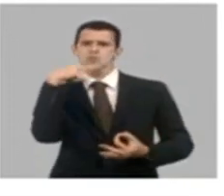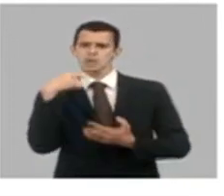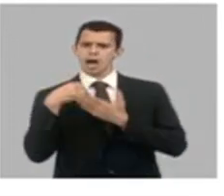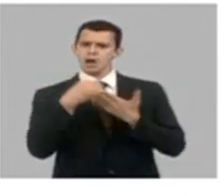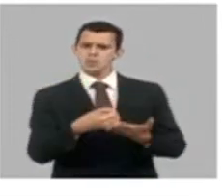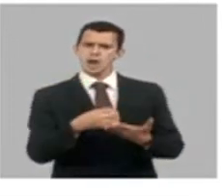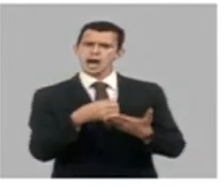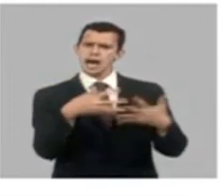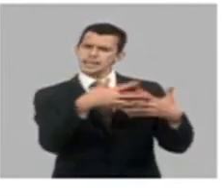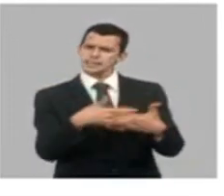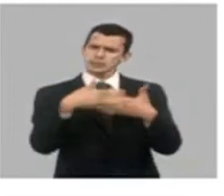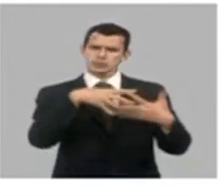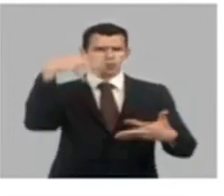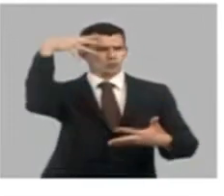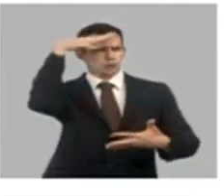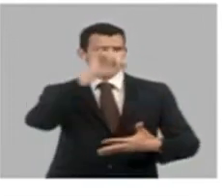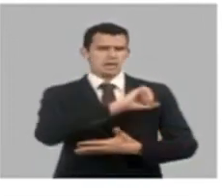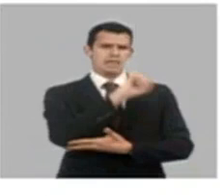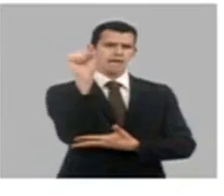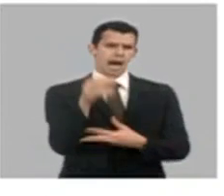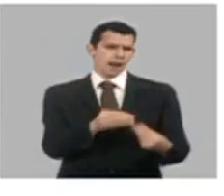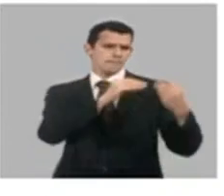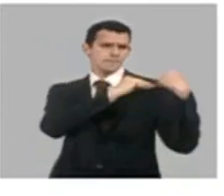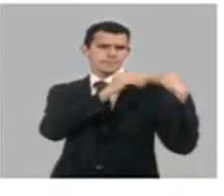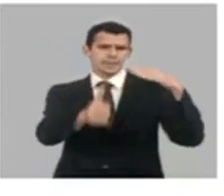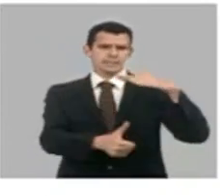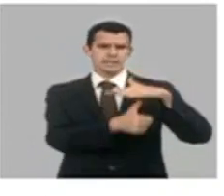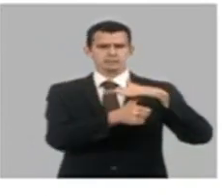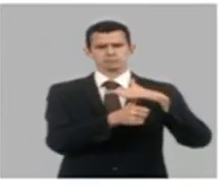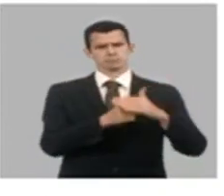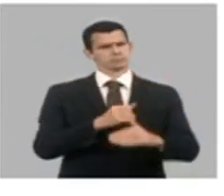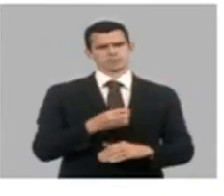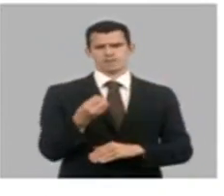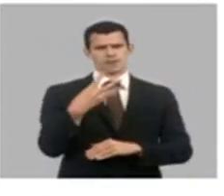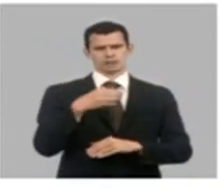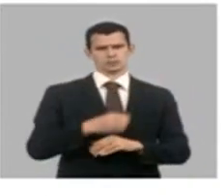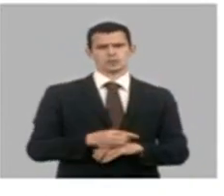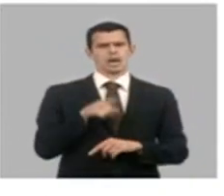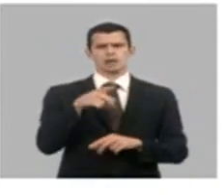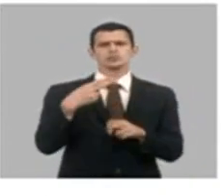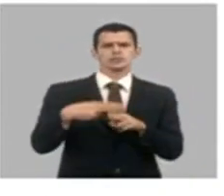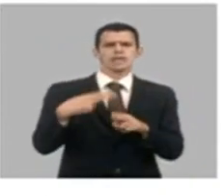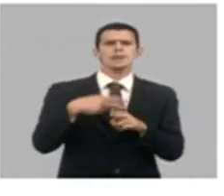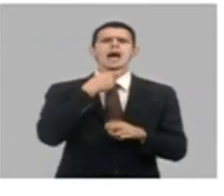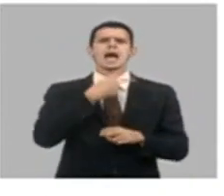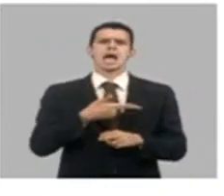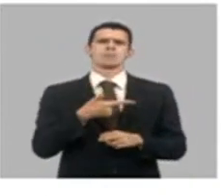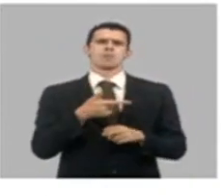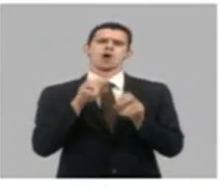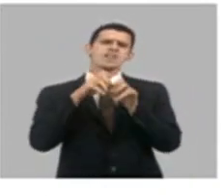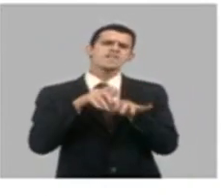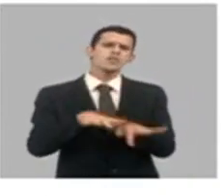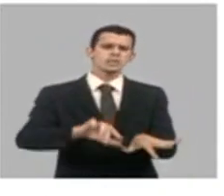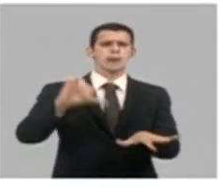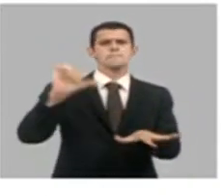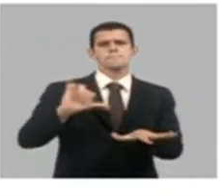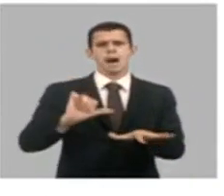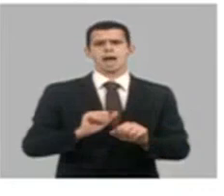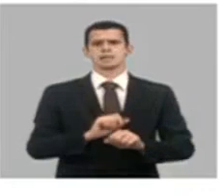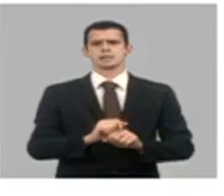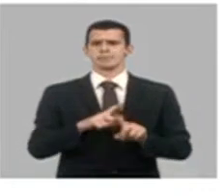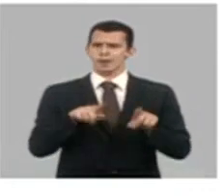que es lo que se llamaría en este caso una influencia maligna extranjera no en este caso